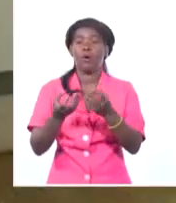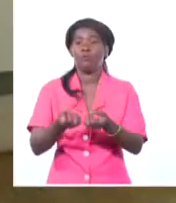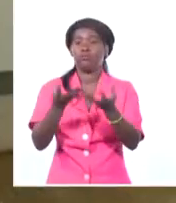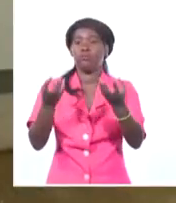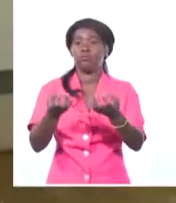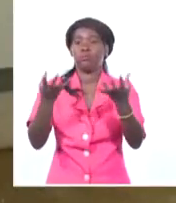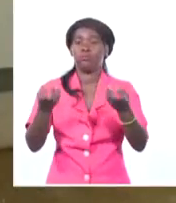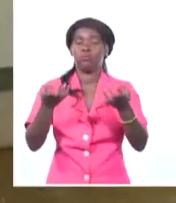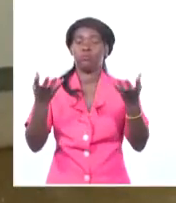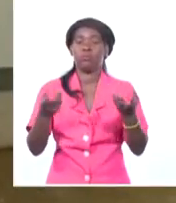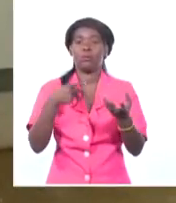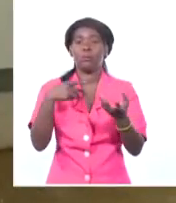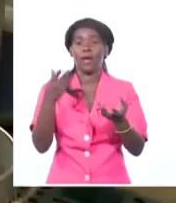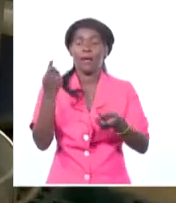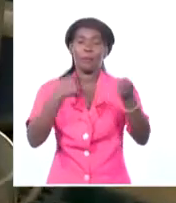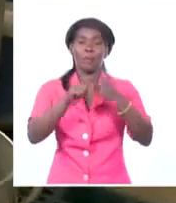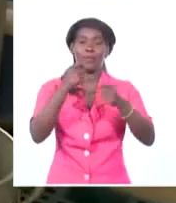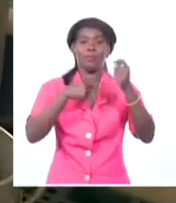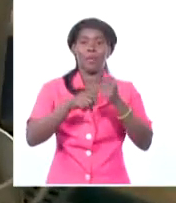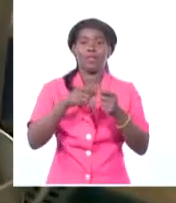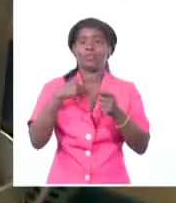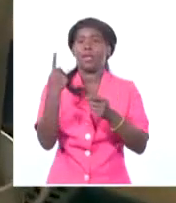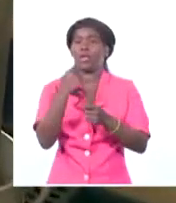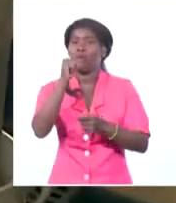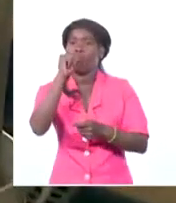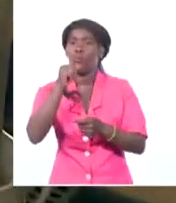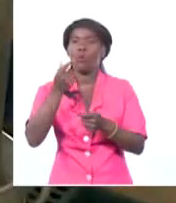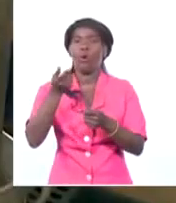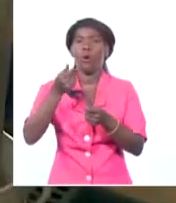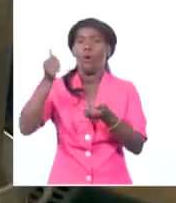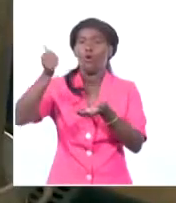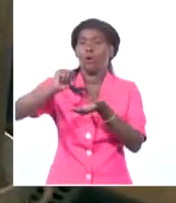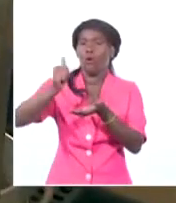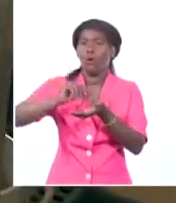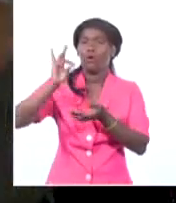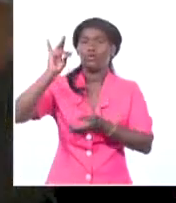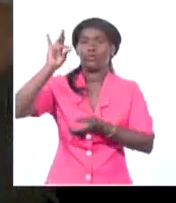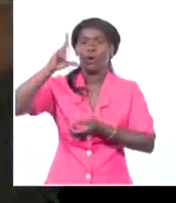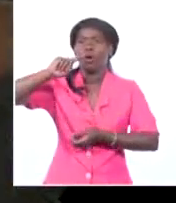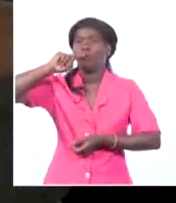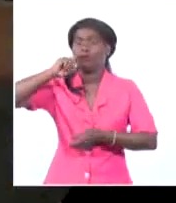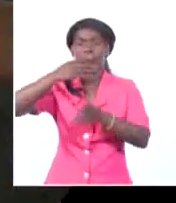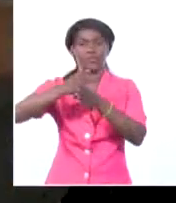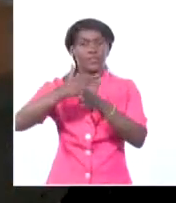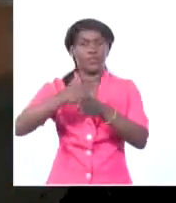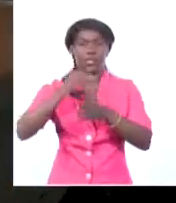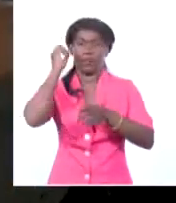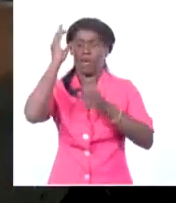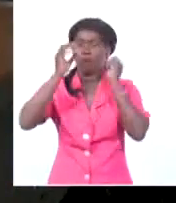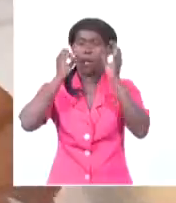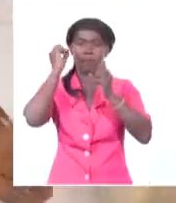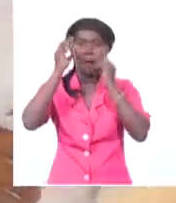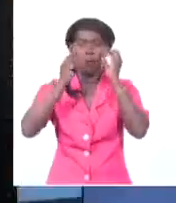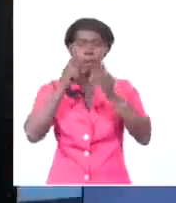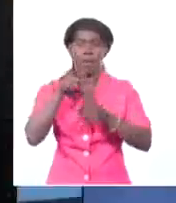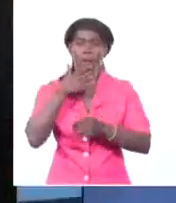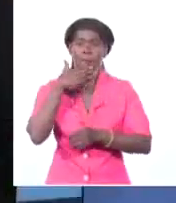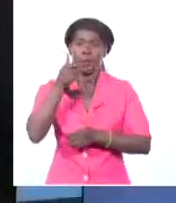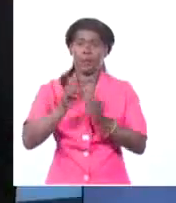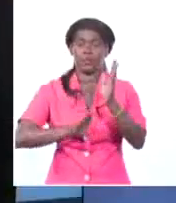cosecha de diferentes renglones, según reportó la periodista Yosmari Martínez del Telecentro Arte B de la provincia de